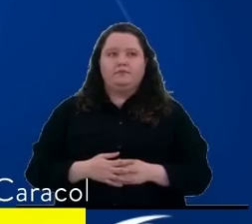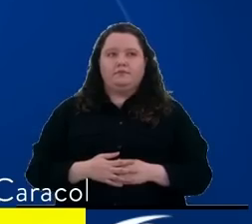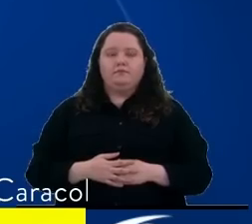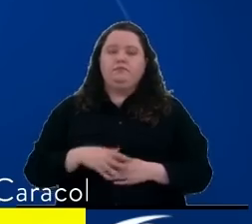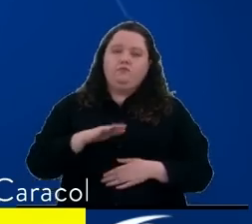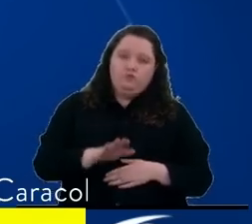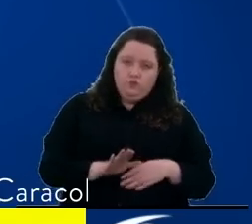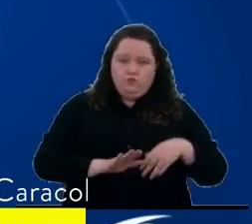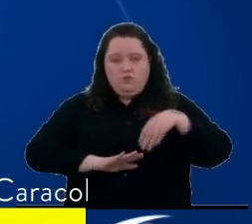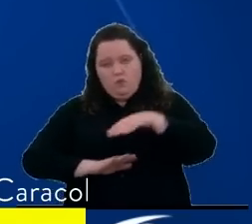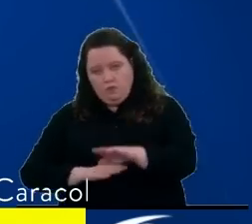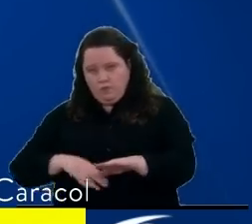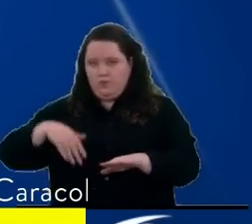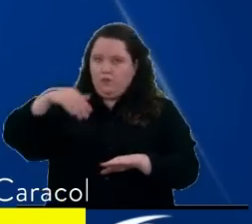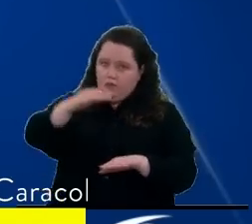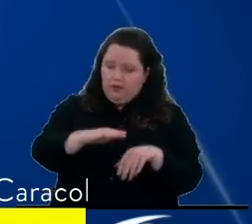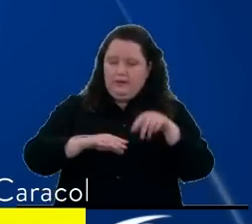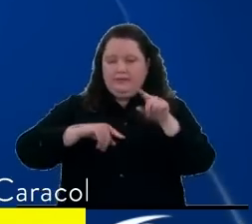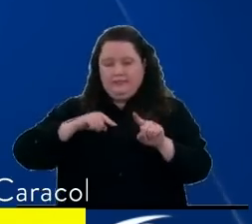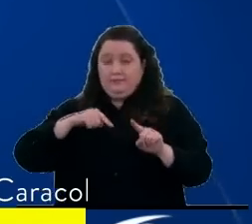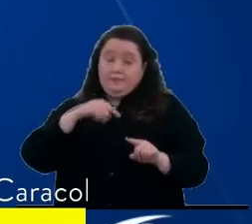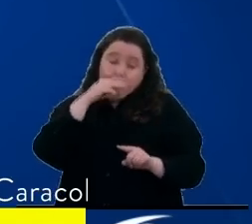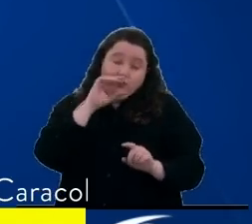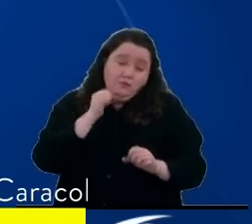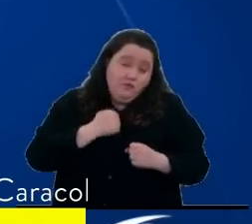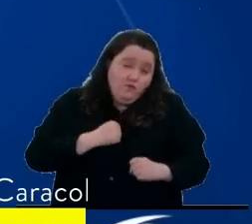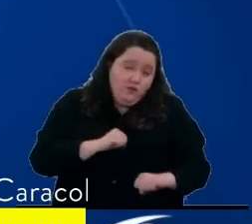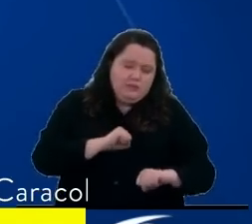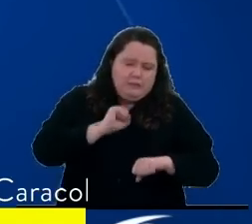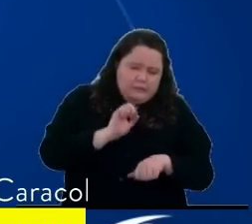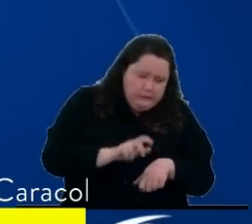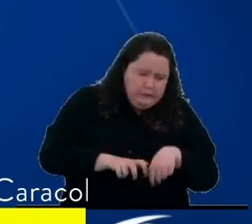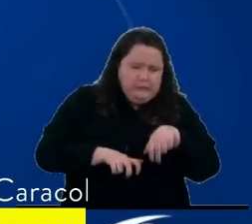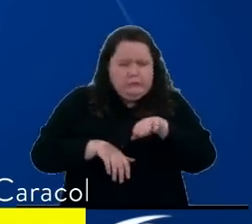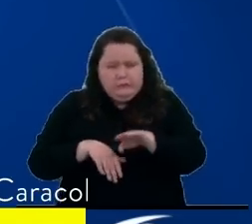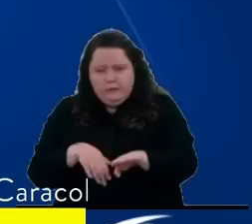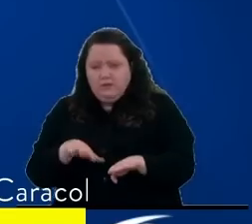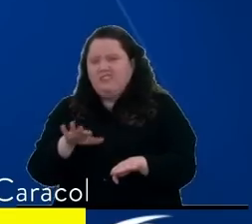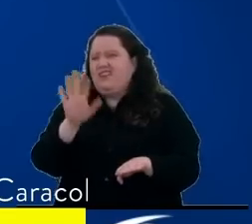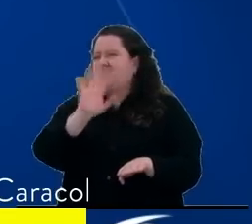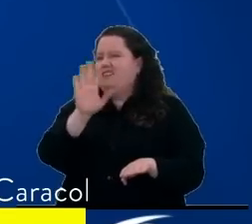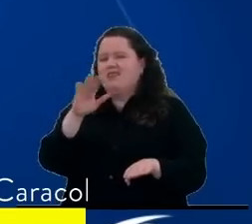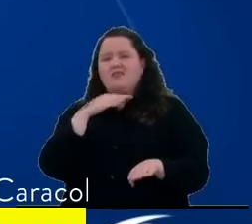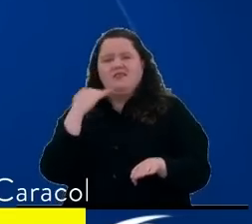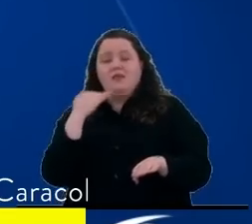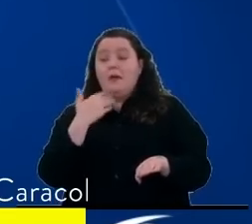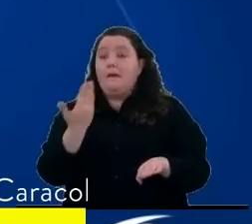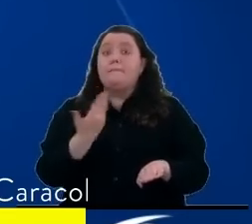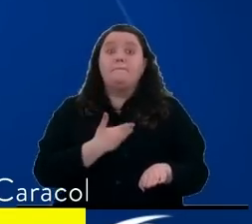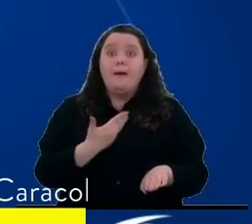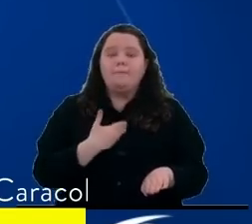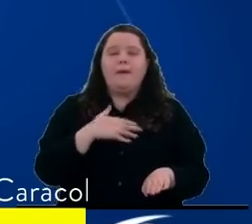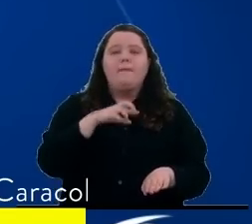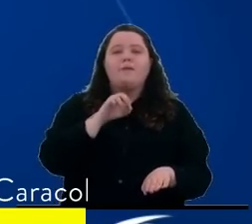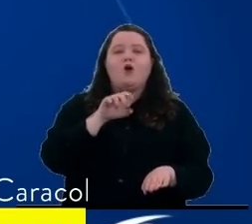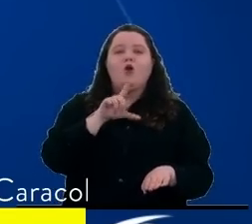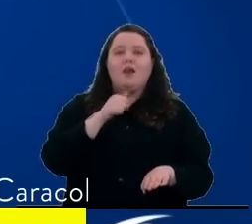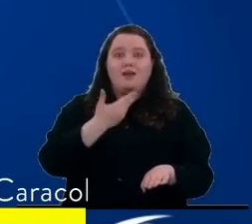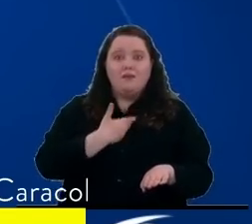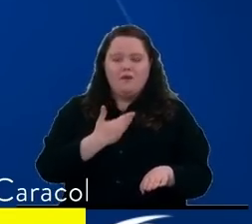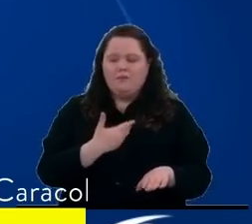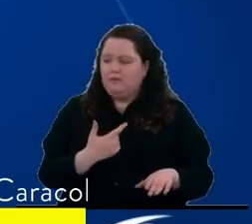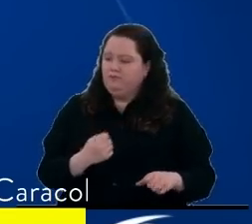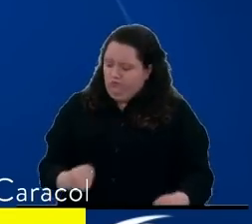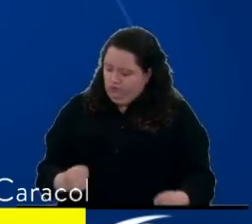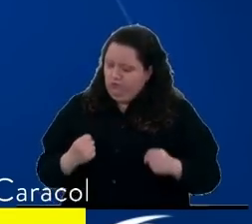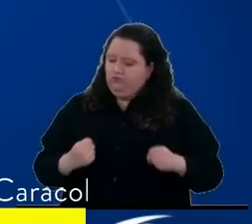Paso a paso, Edwin avanza hasta donde puede. Sin embargo, cuando sus fuerzas se agotan, su mamá, Paola Morales, se llena